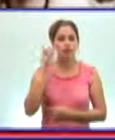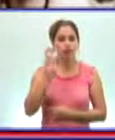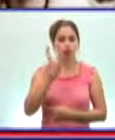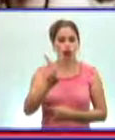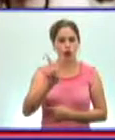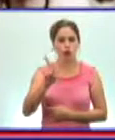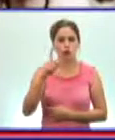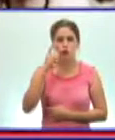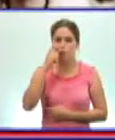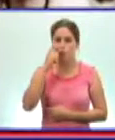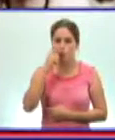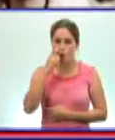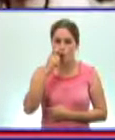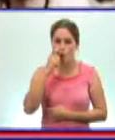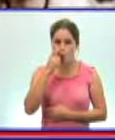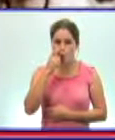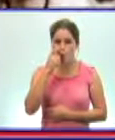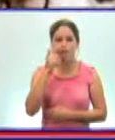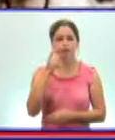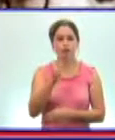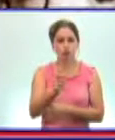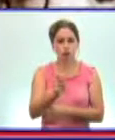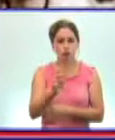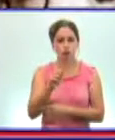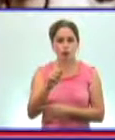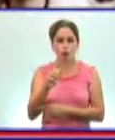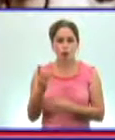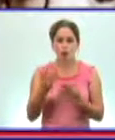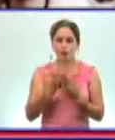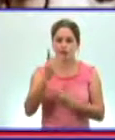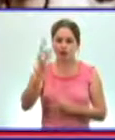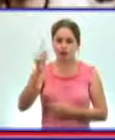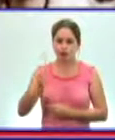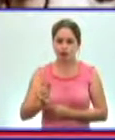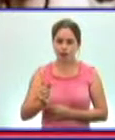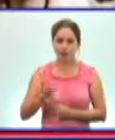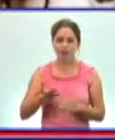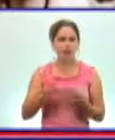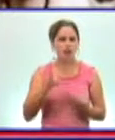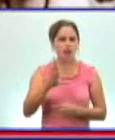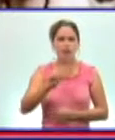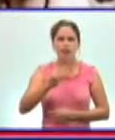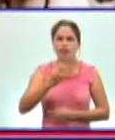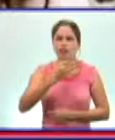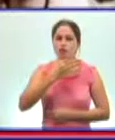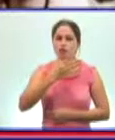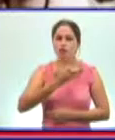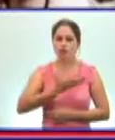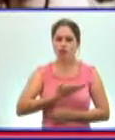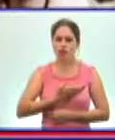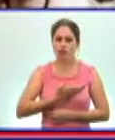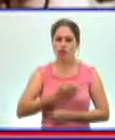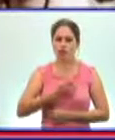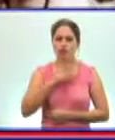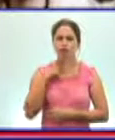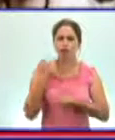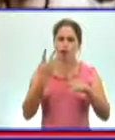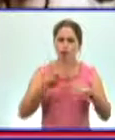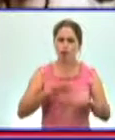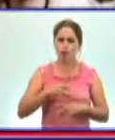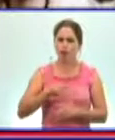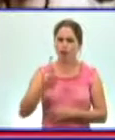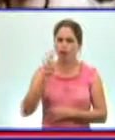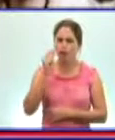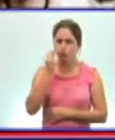su alumno Pedro la Antigua Ortega. ¿Qué dijo Fidel en relación con este asesinato que hoy da a la luz